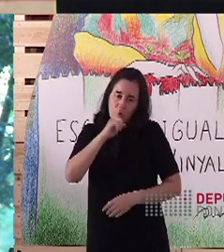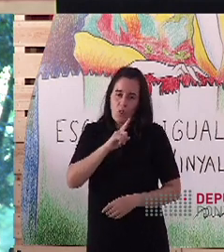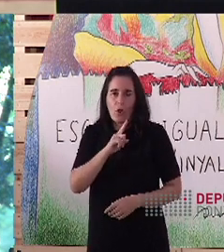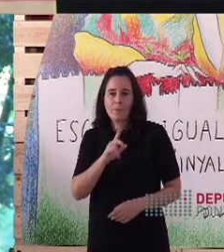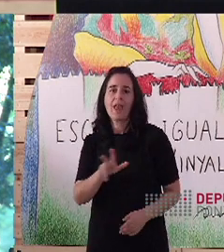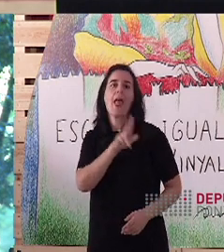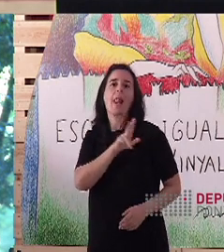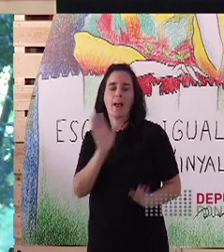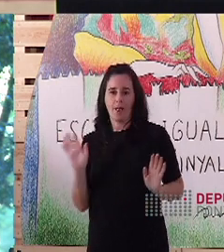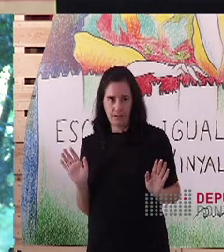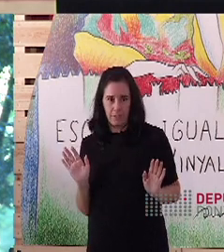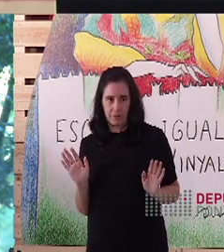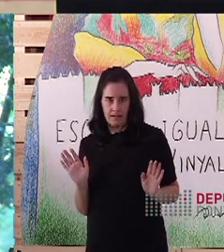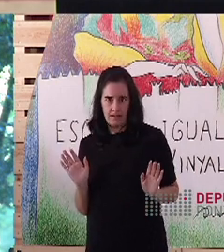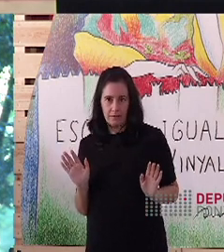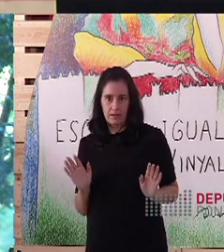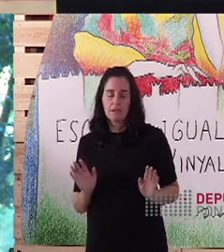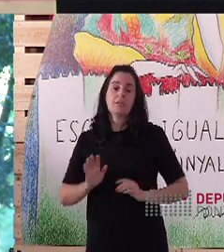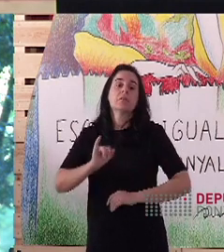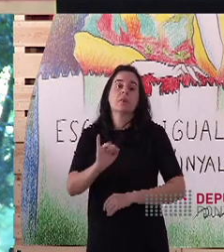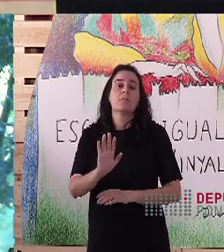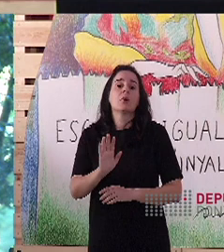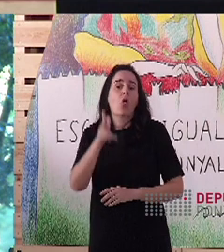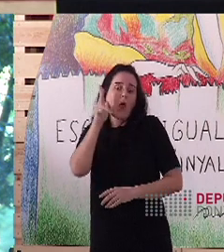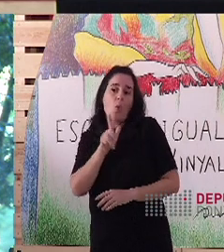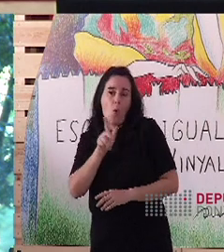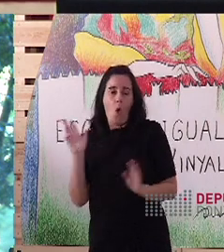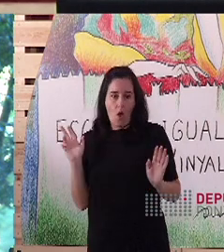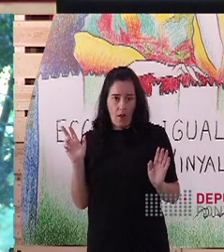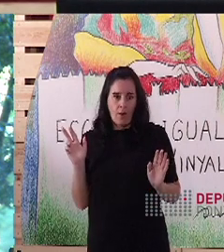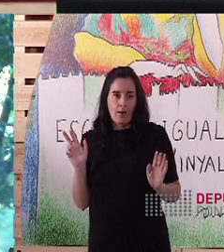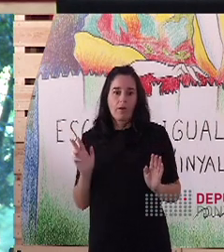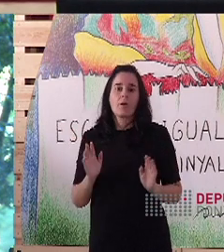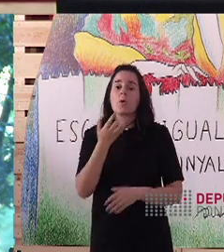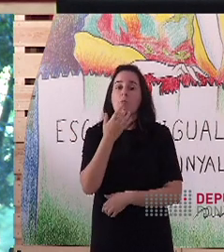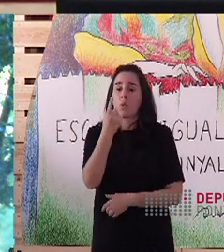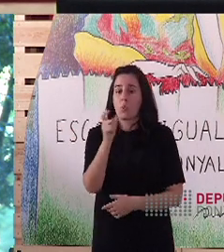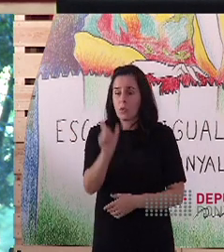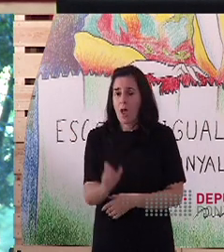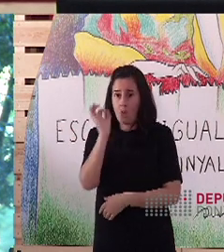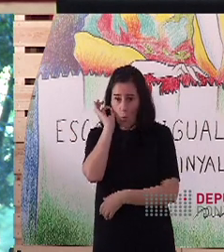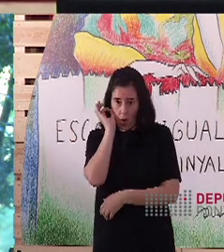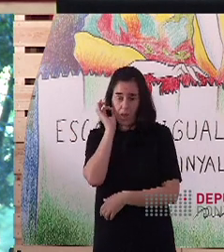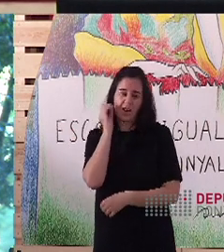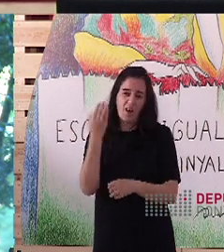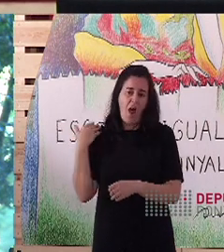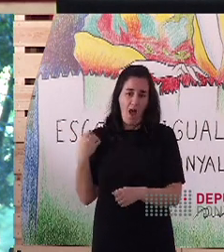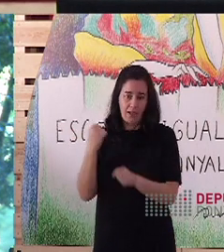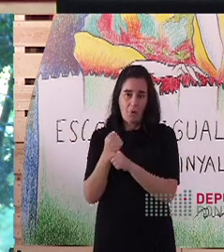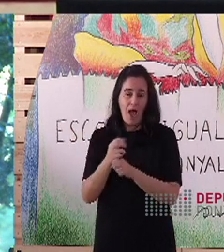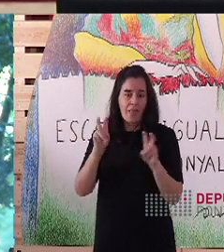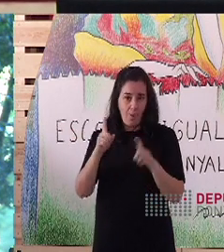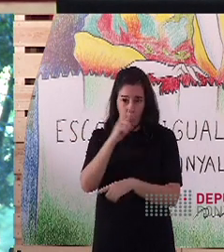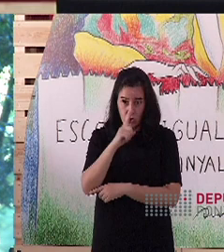standing. Y como una mujer que había estado en prostitución en Vigo, cuando yo hablé de la prostitución de alto standing, me